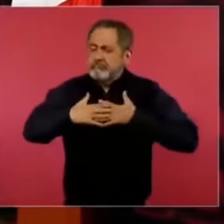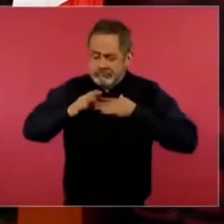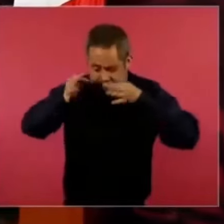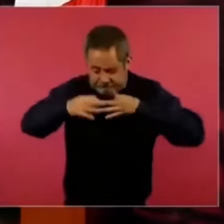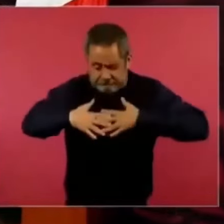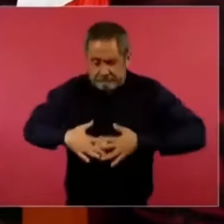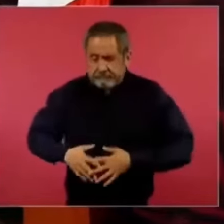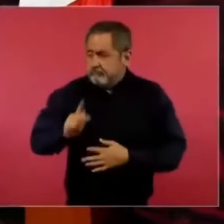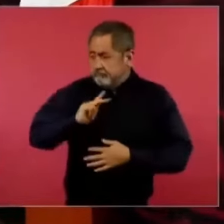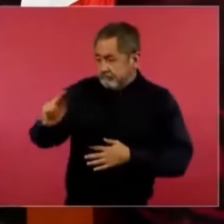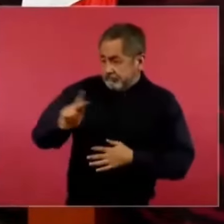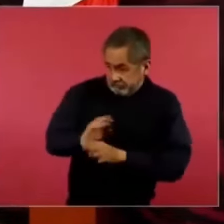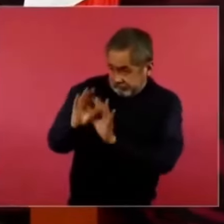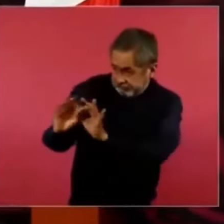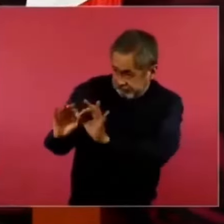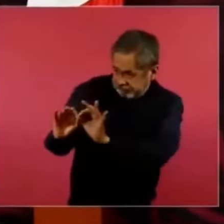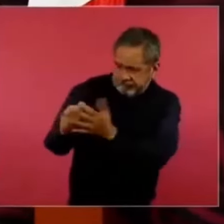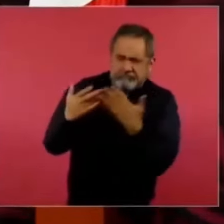prójimo.